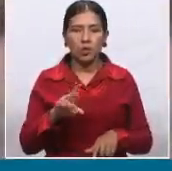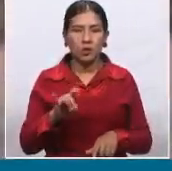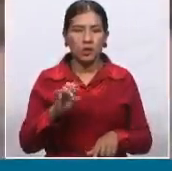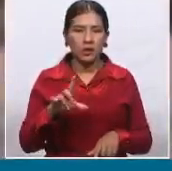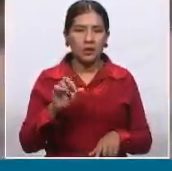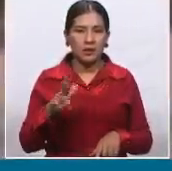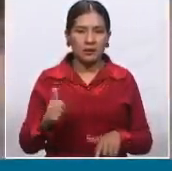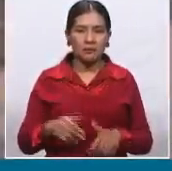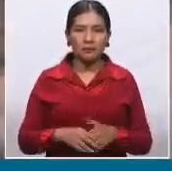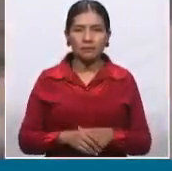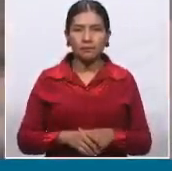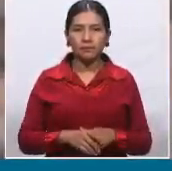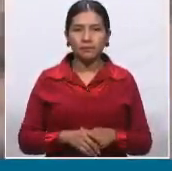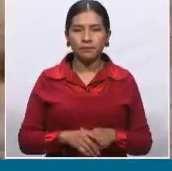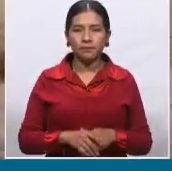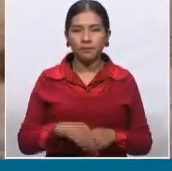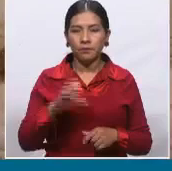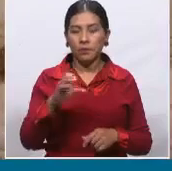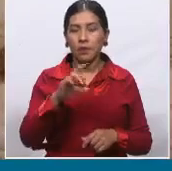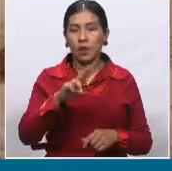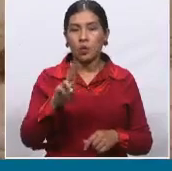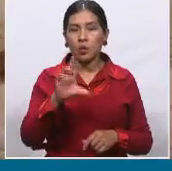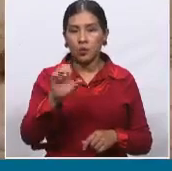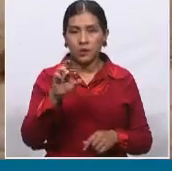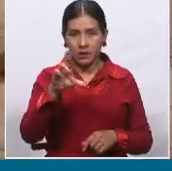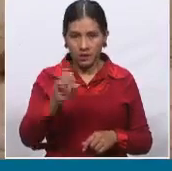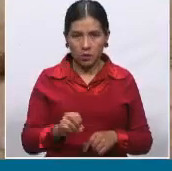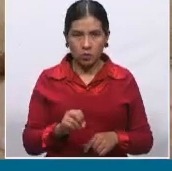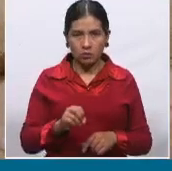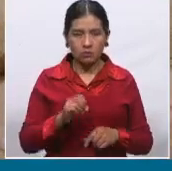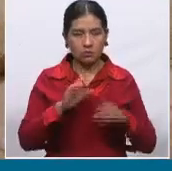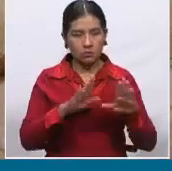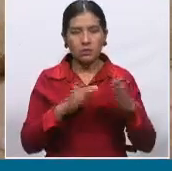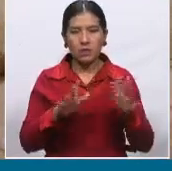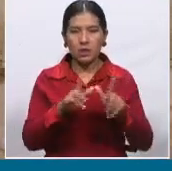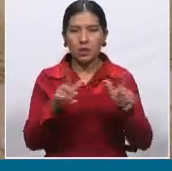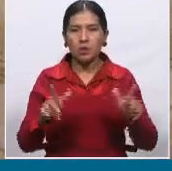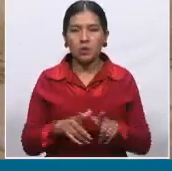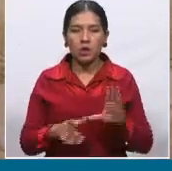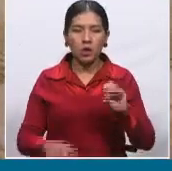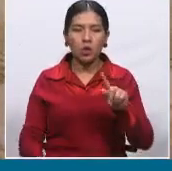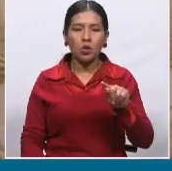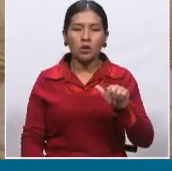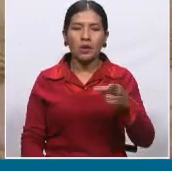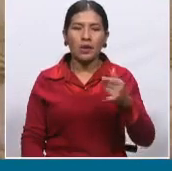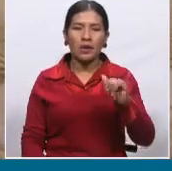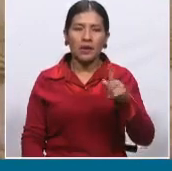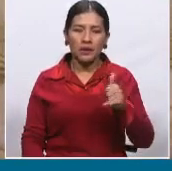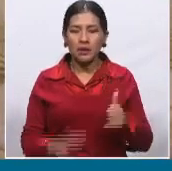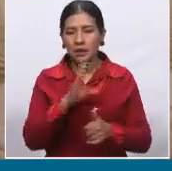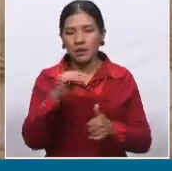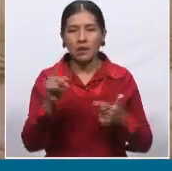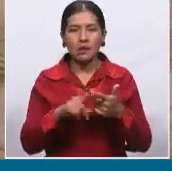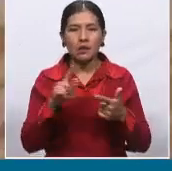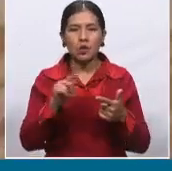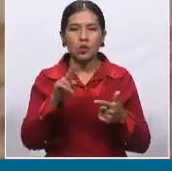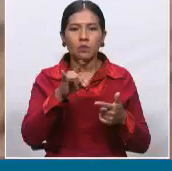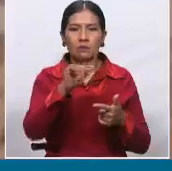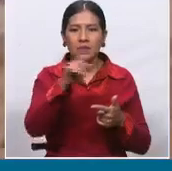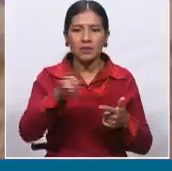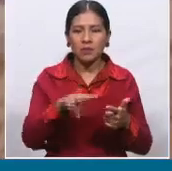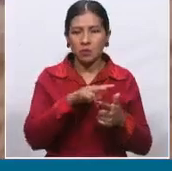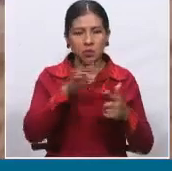de Crucero, en Cotagaita y en Tupiza también. Entonces acá se ha